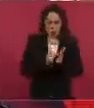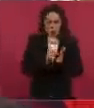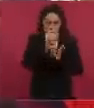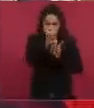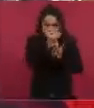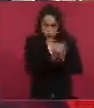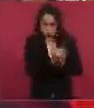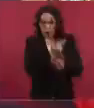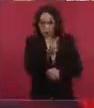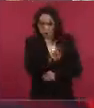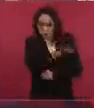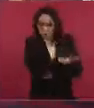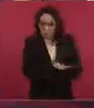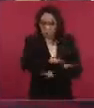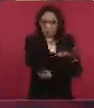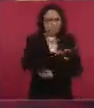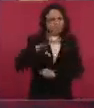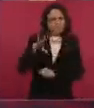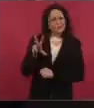Es hacer